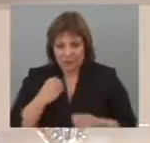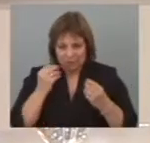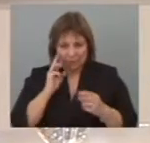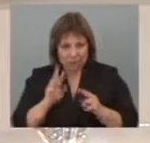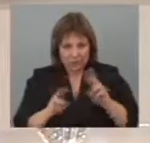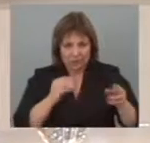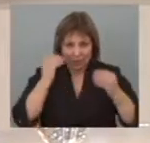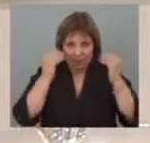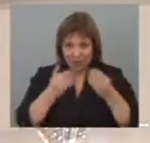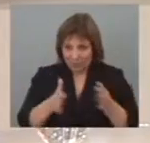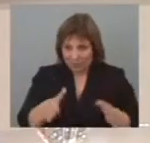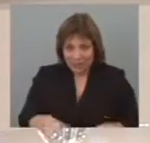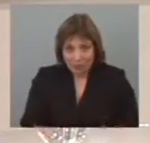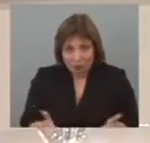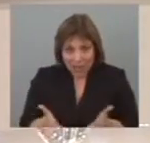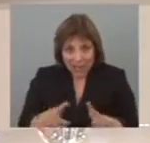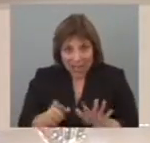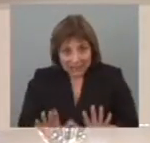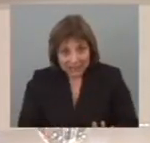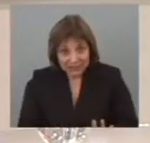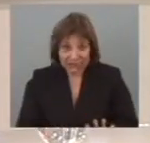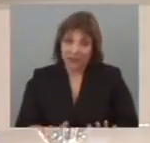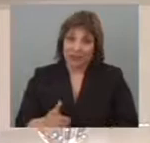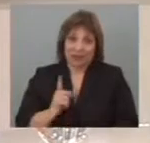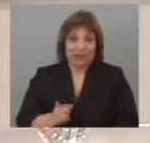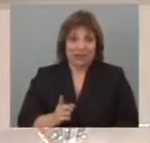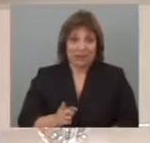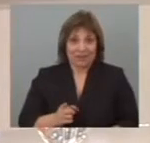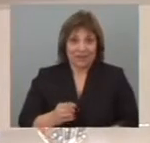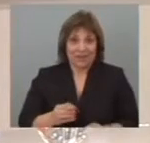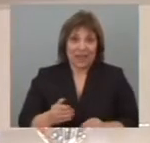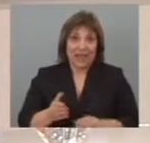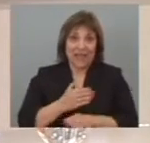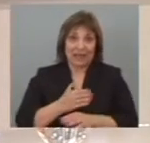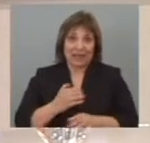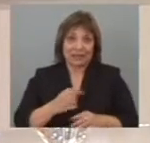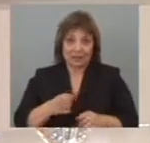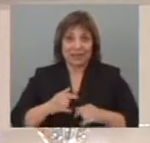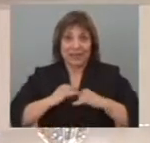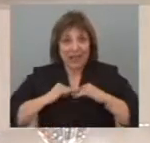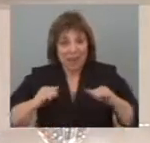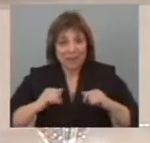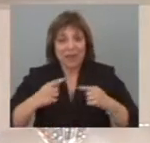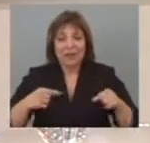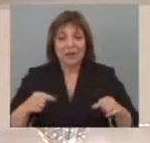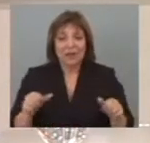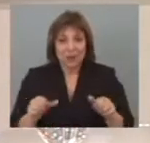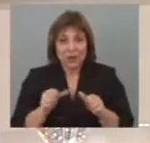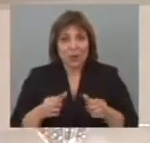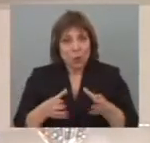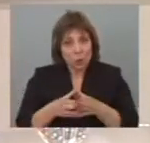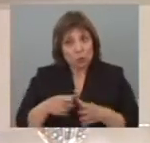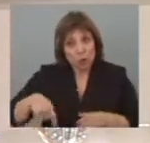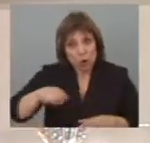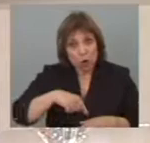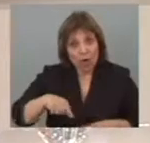esto empieza así ahora, tenemos que hacer algo. Pero en realidad hicimos esa campaña, que en realidad esa campaña fue hecha junto con ellos